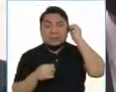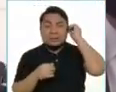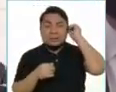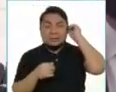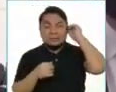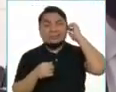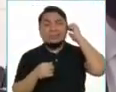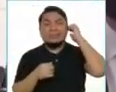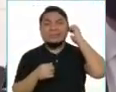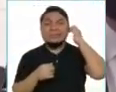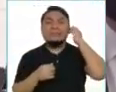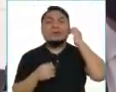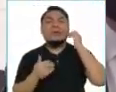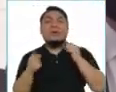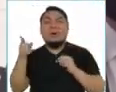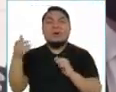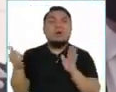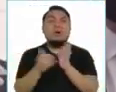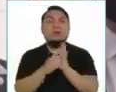población,